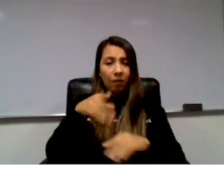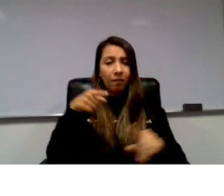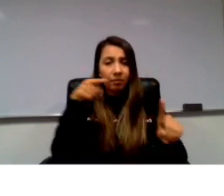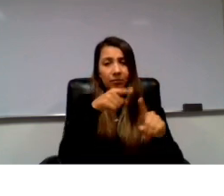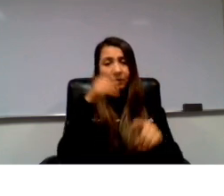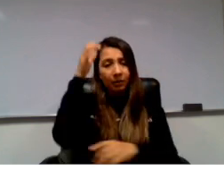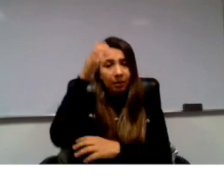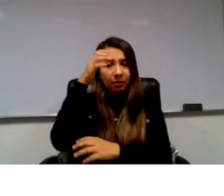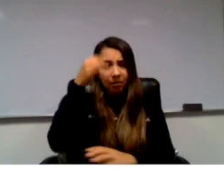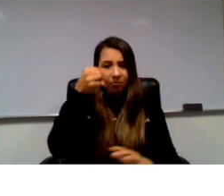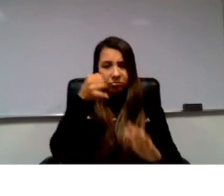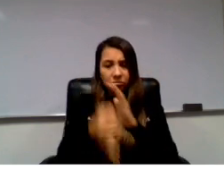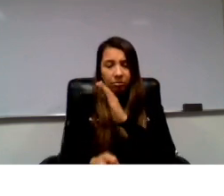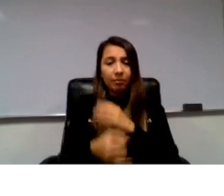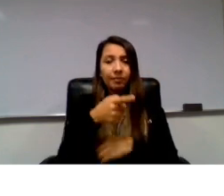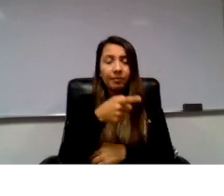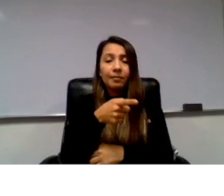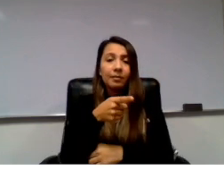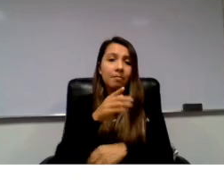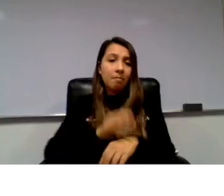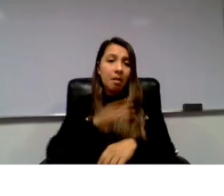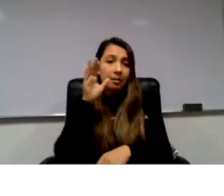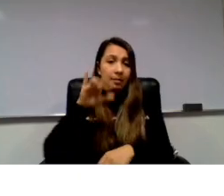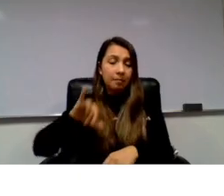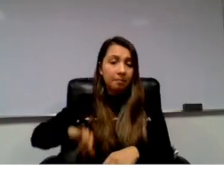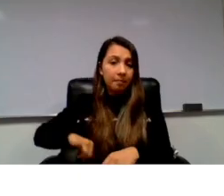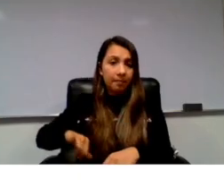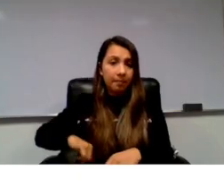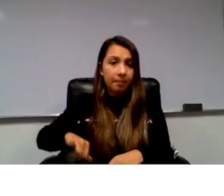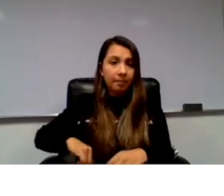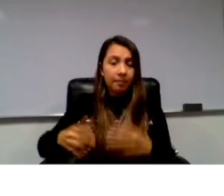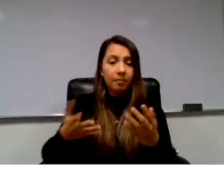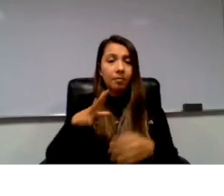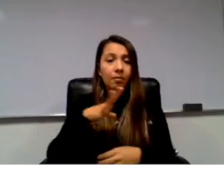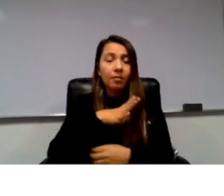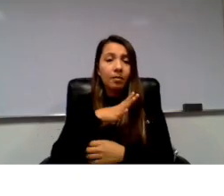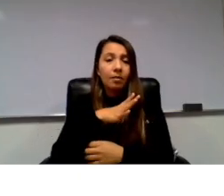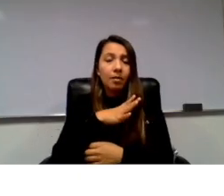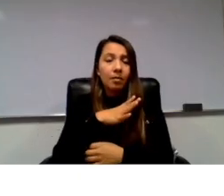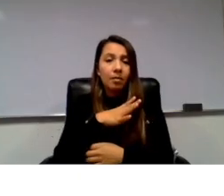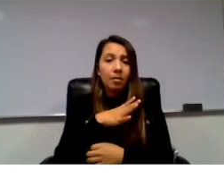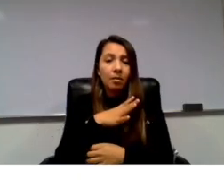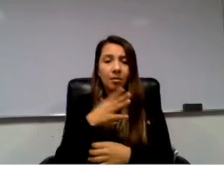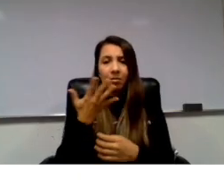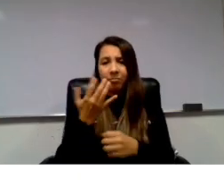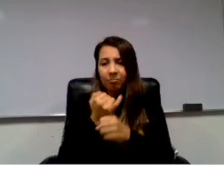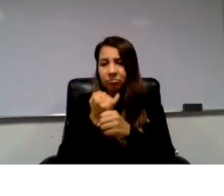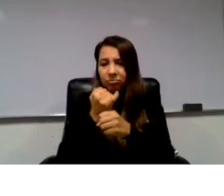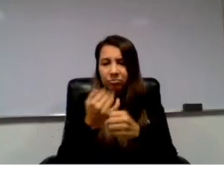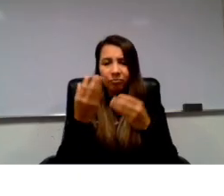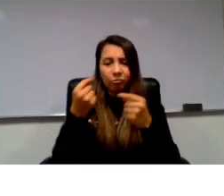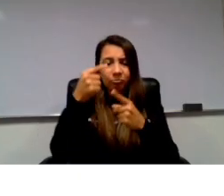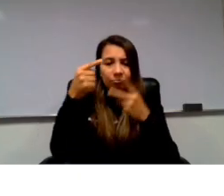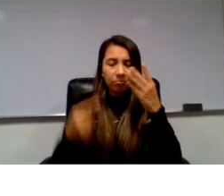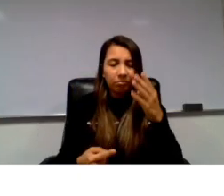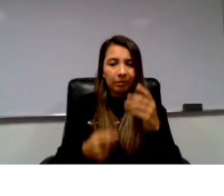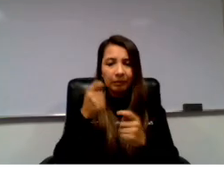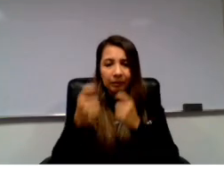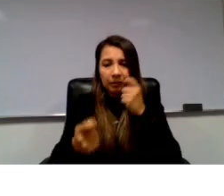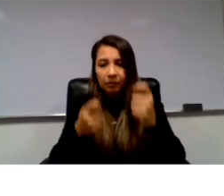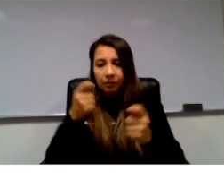ciencia, pues la hace también más interesante, ¿no? Porque hay mucho por explorar y mucho por descubrir,